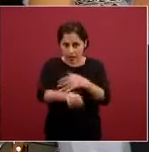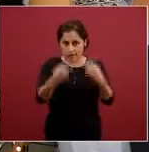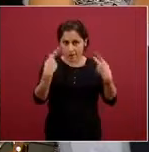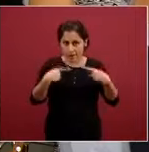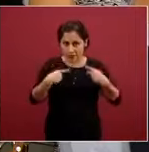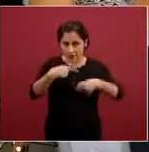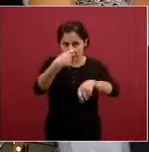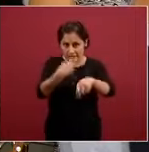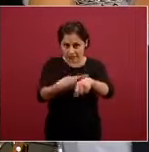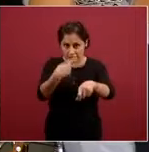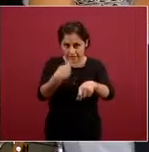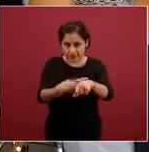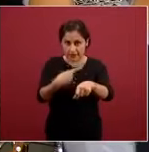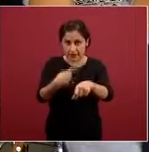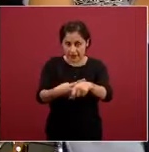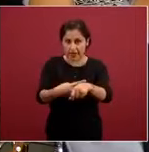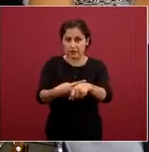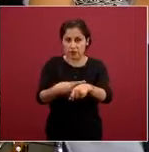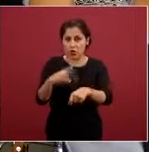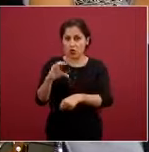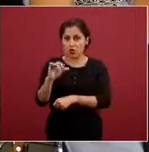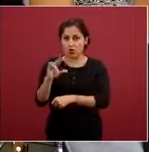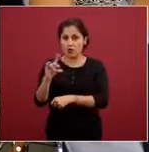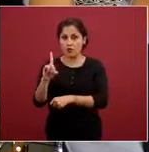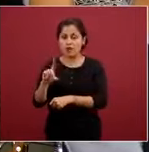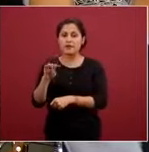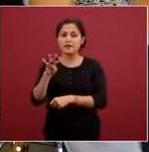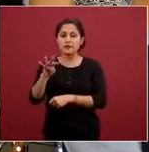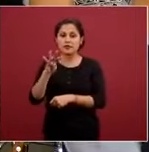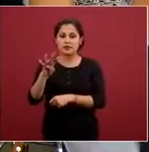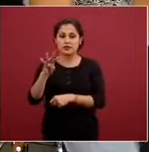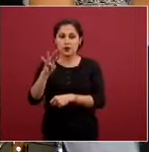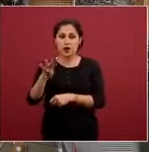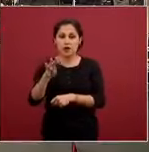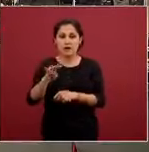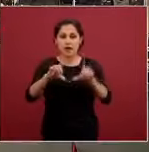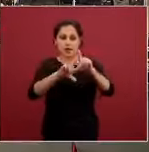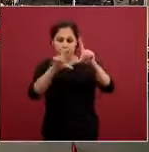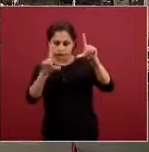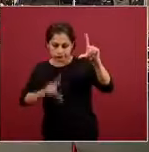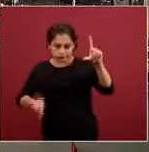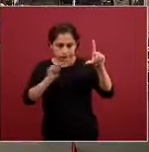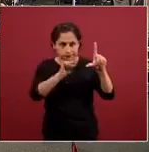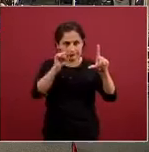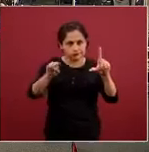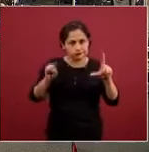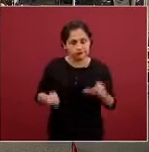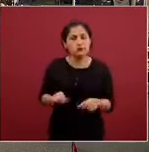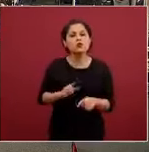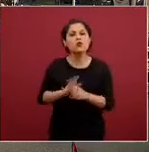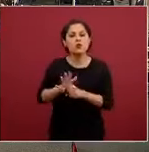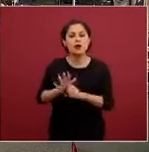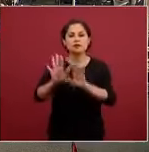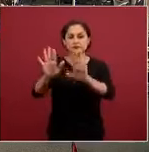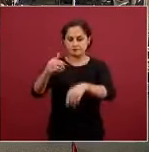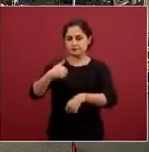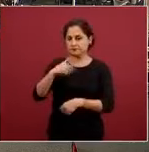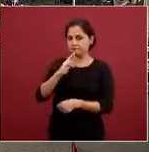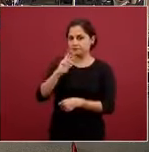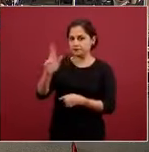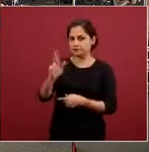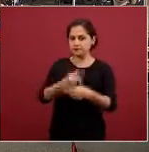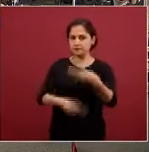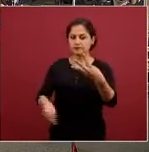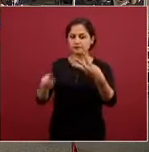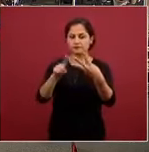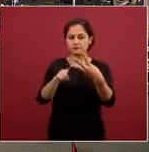nivel nacional. O sea, una lista de hospitales, no tanto la ocupación hospitalaria. Con mucho gusto. Le contesto las tres, empiezo por la tercera. La